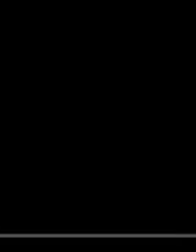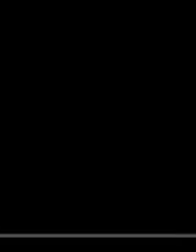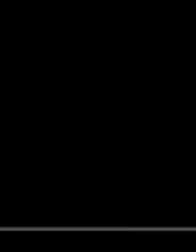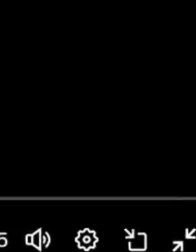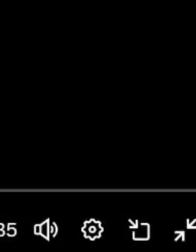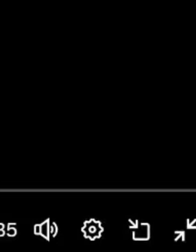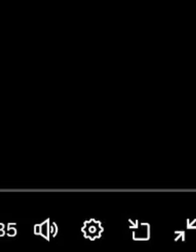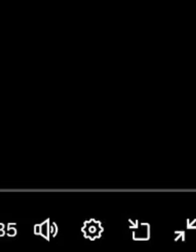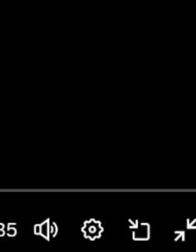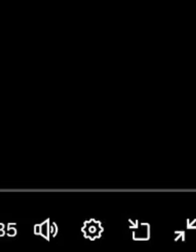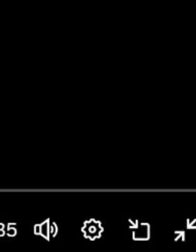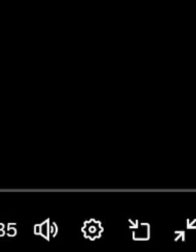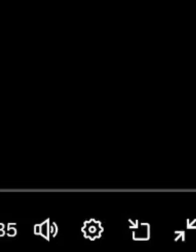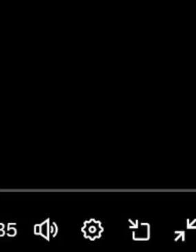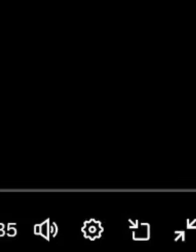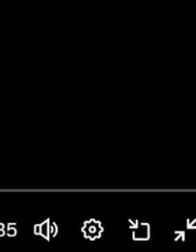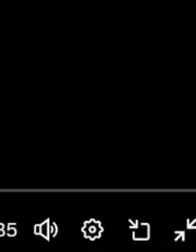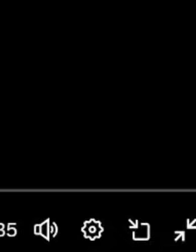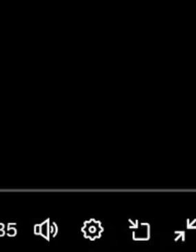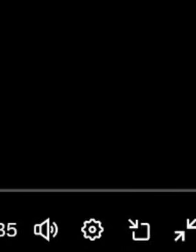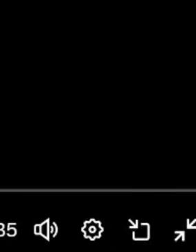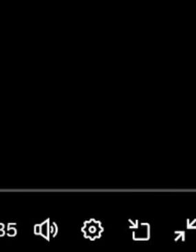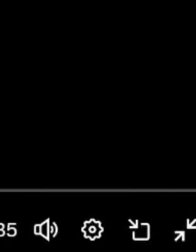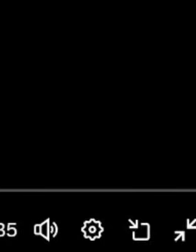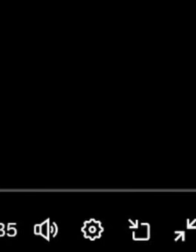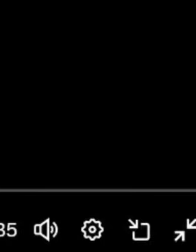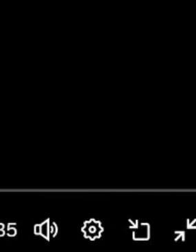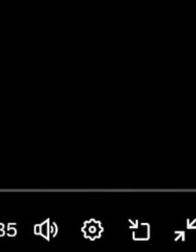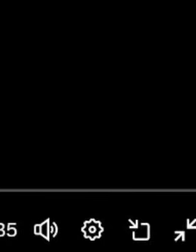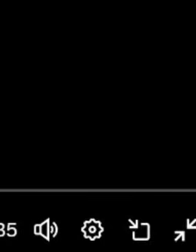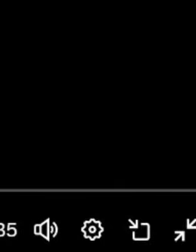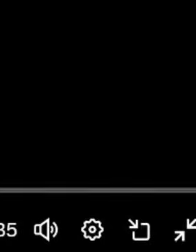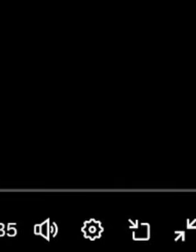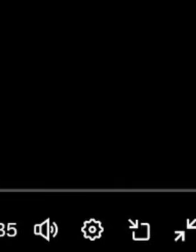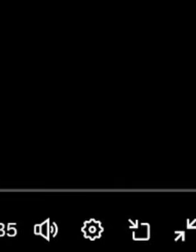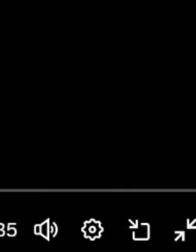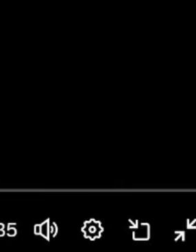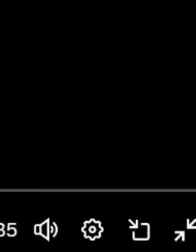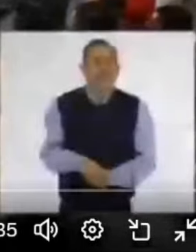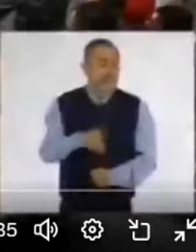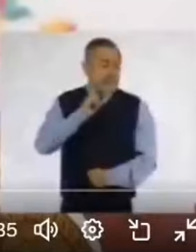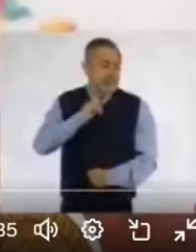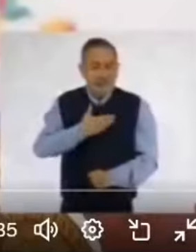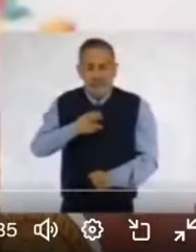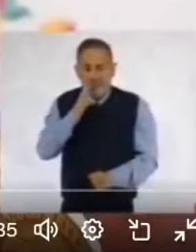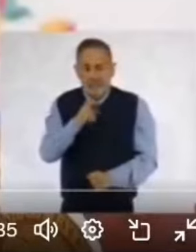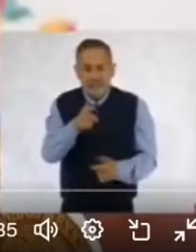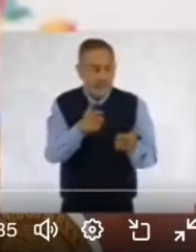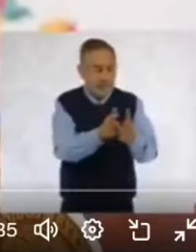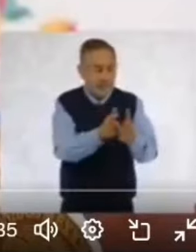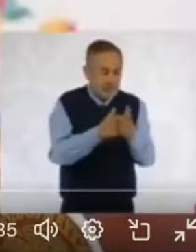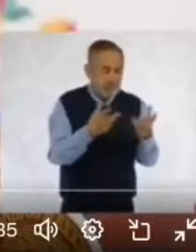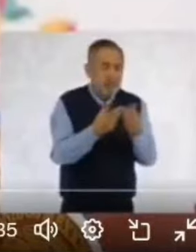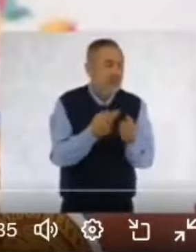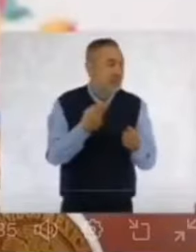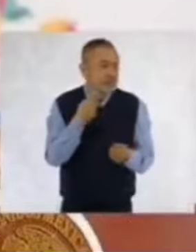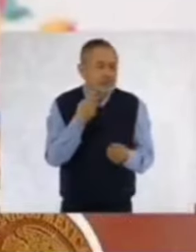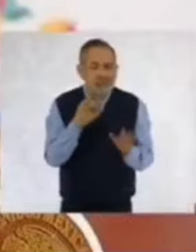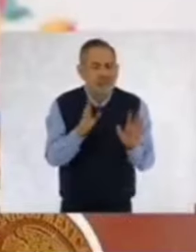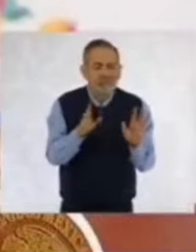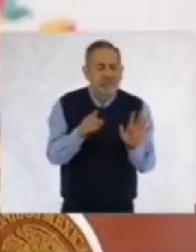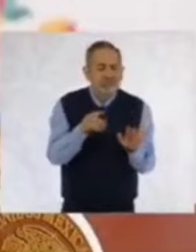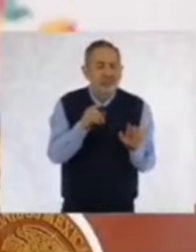dice las cosas como son si me lo permiten primero vamos a escuchar a la doctora y de ahí después comentamos Este grupo